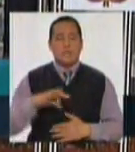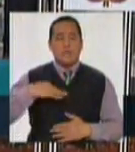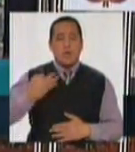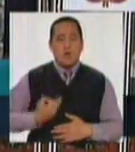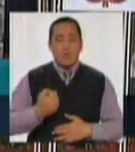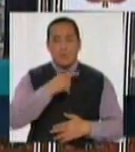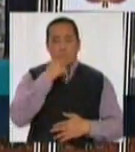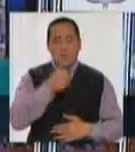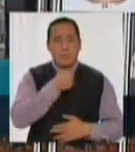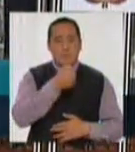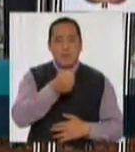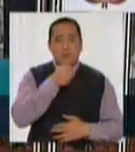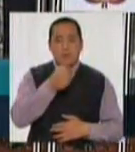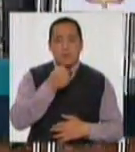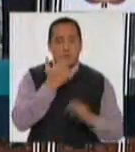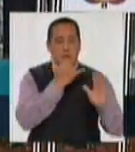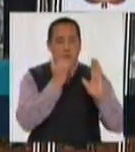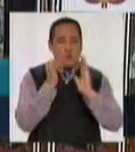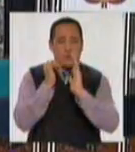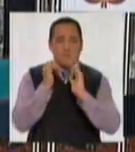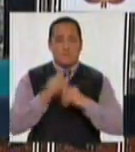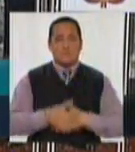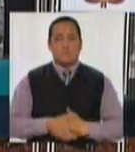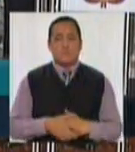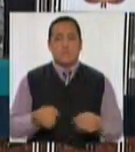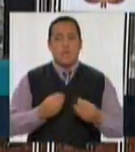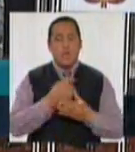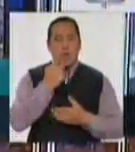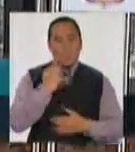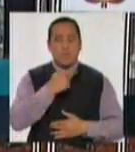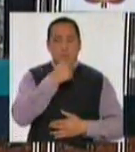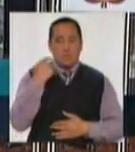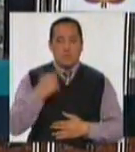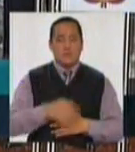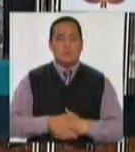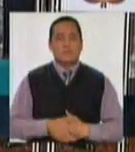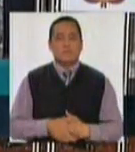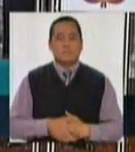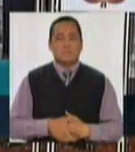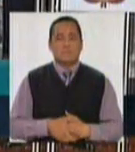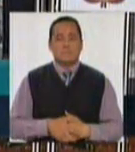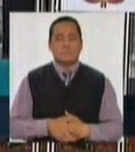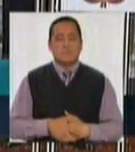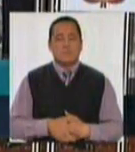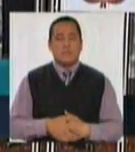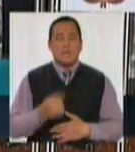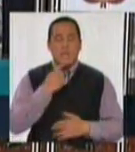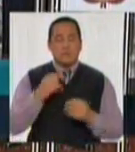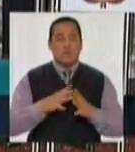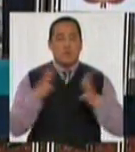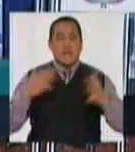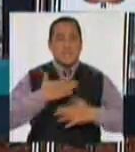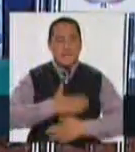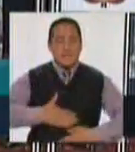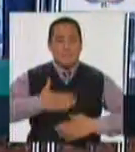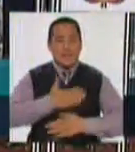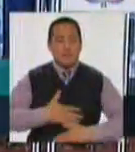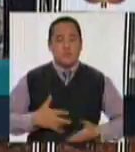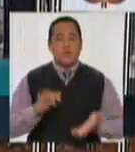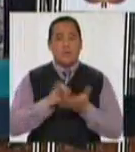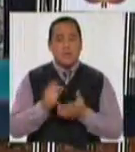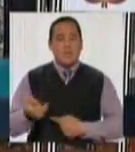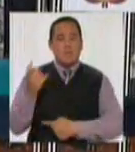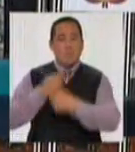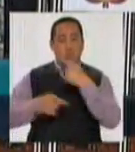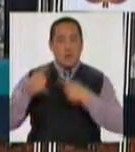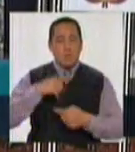senhores periodistas, camarógrafos, damas y caballeros. Es con gran satisfacción que vuelvo